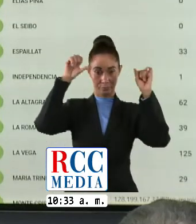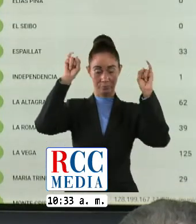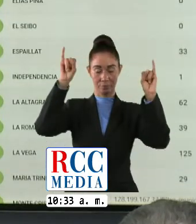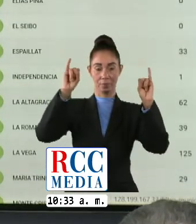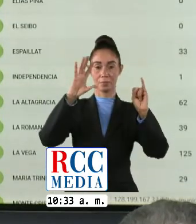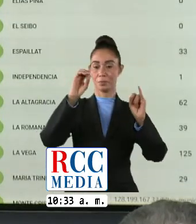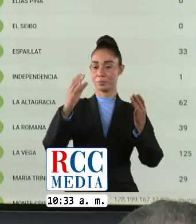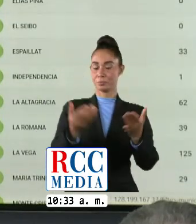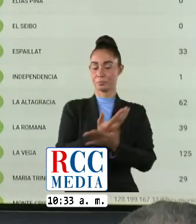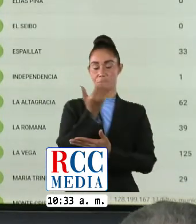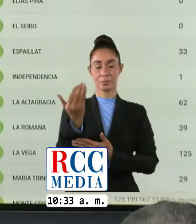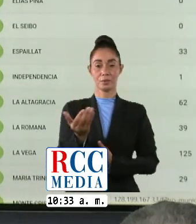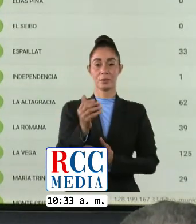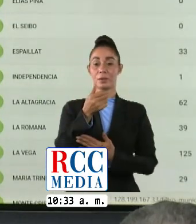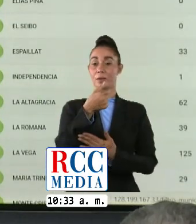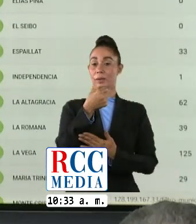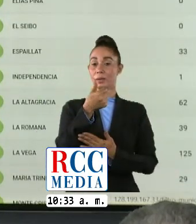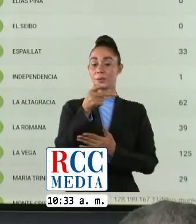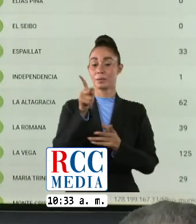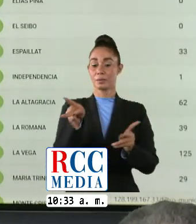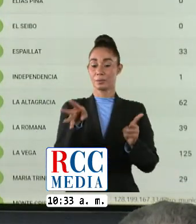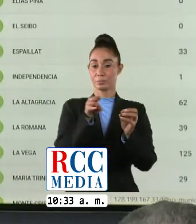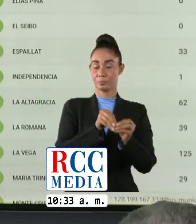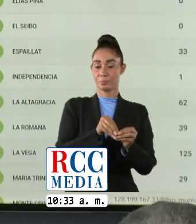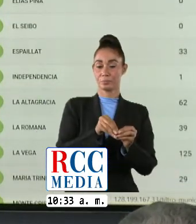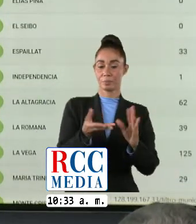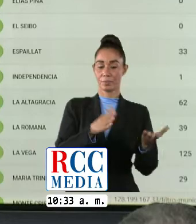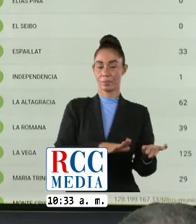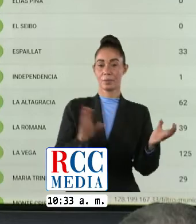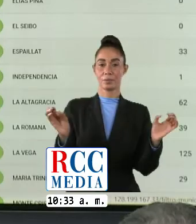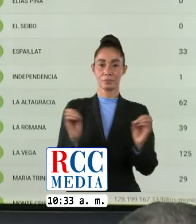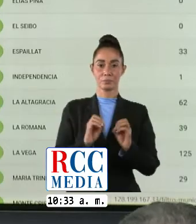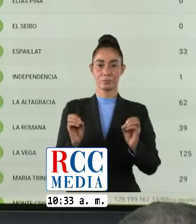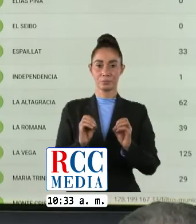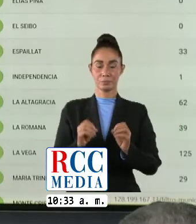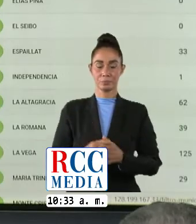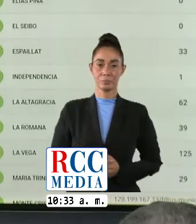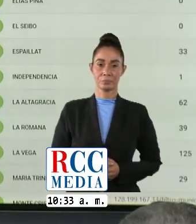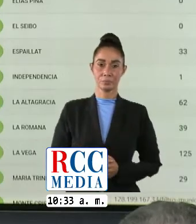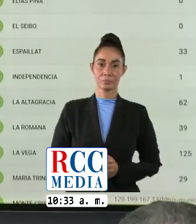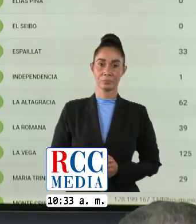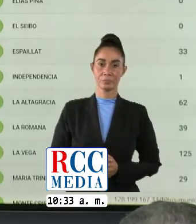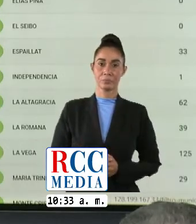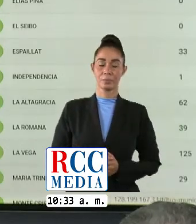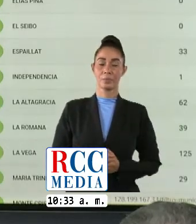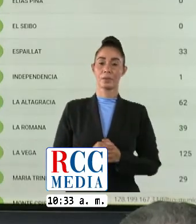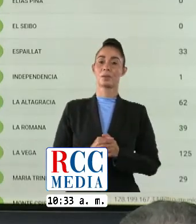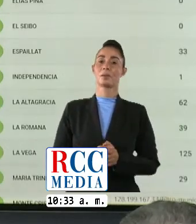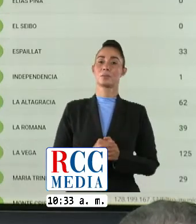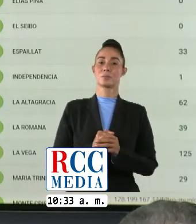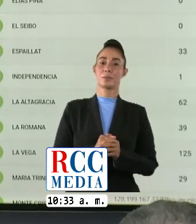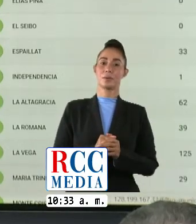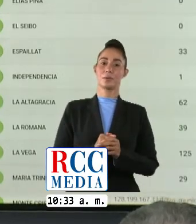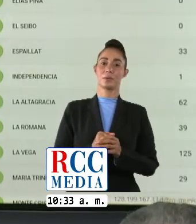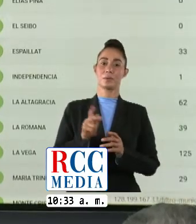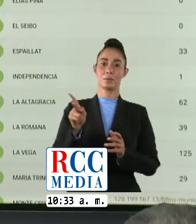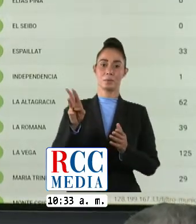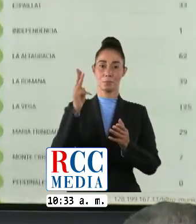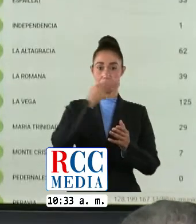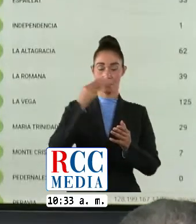0 casos nuevos, 10 acumulados, ningún fallecimiento. Espaillat, 2 casos